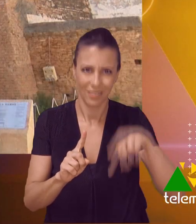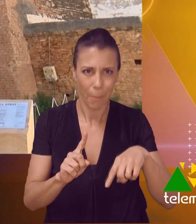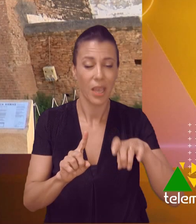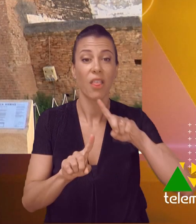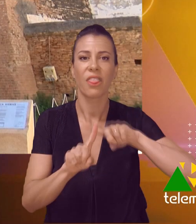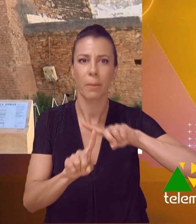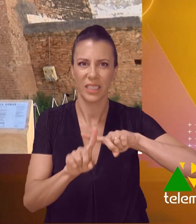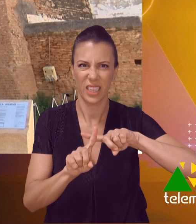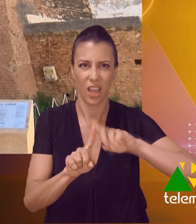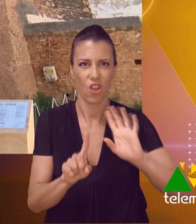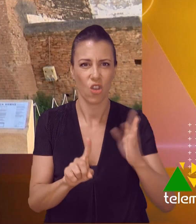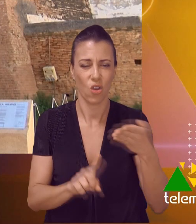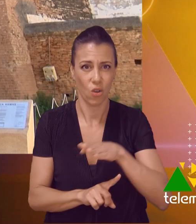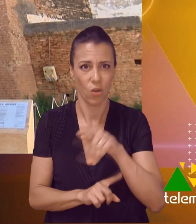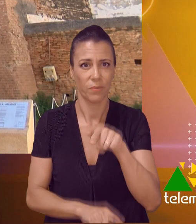cementerio,